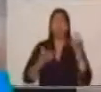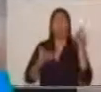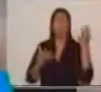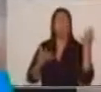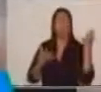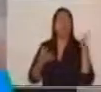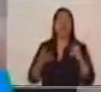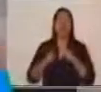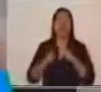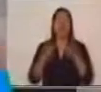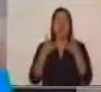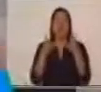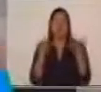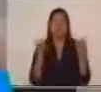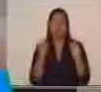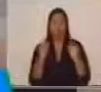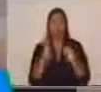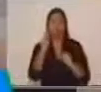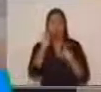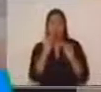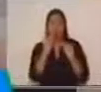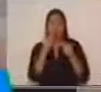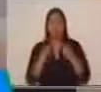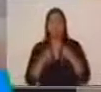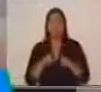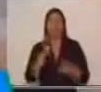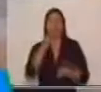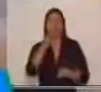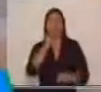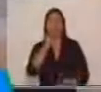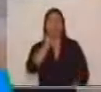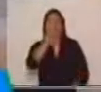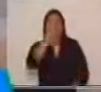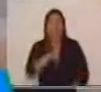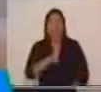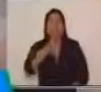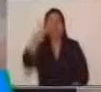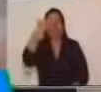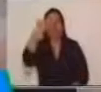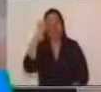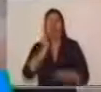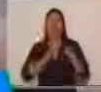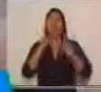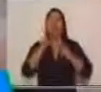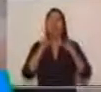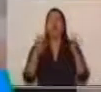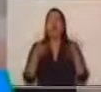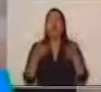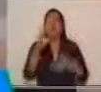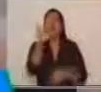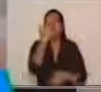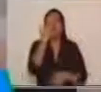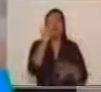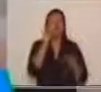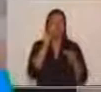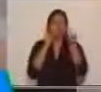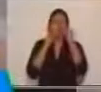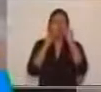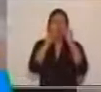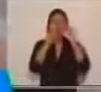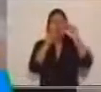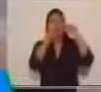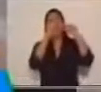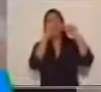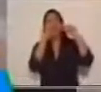también existe. Usted debe identificar cuáles son esas partes de los poemas para que usted lo capte y de alguna manera